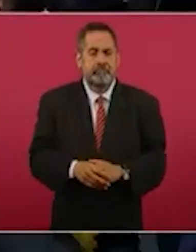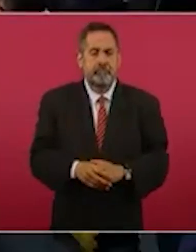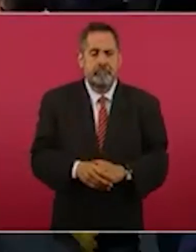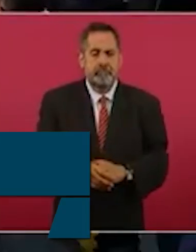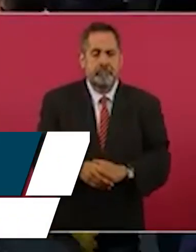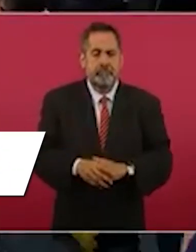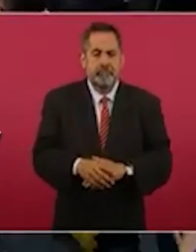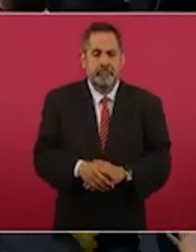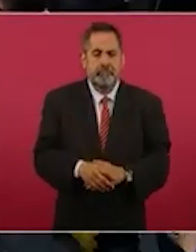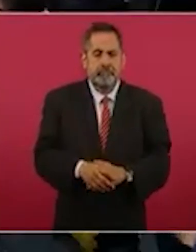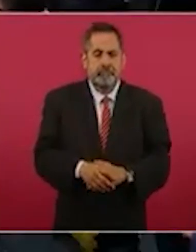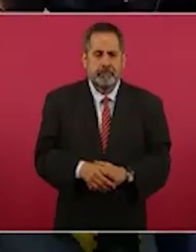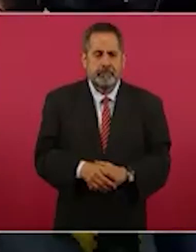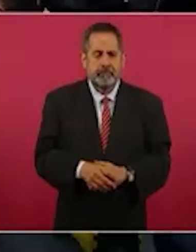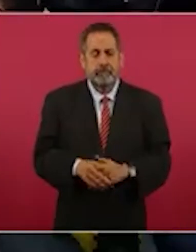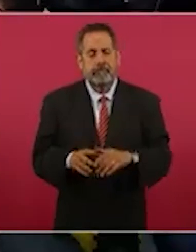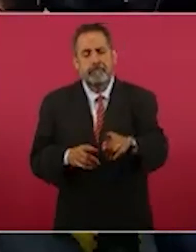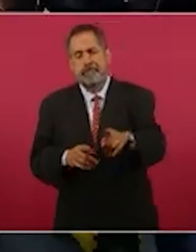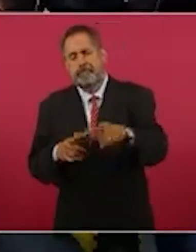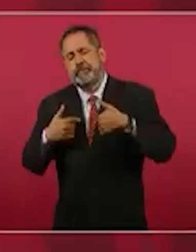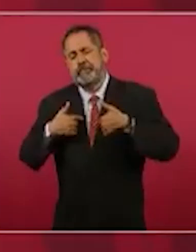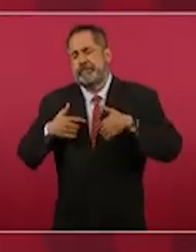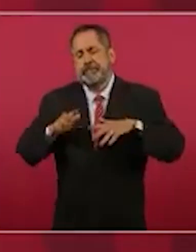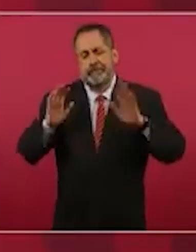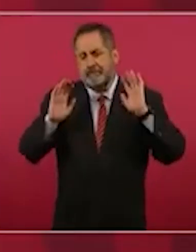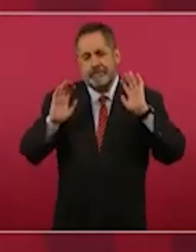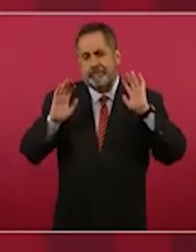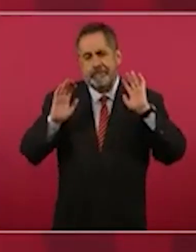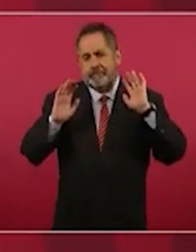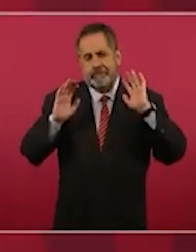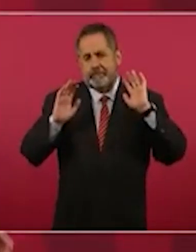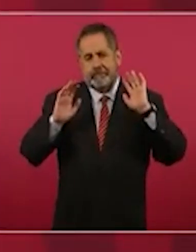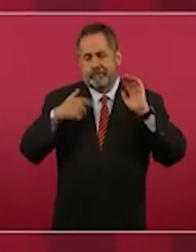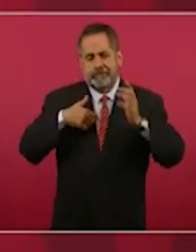Pues yo eso sí ya no, hasta ya no llego,